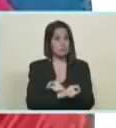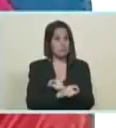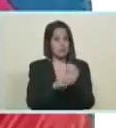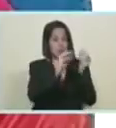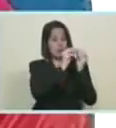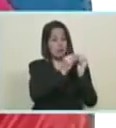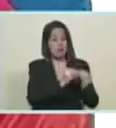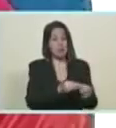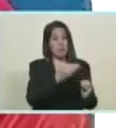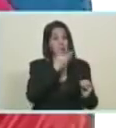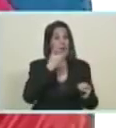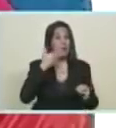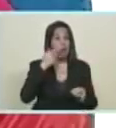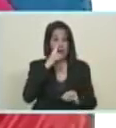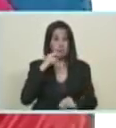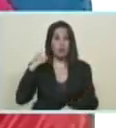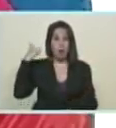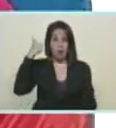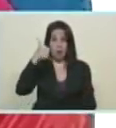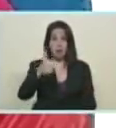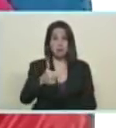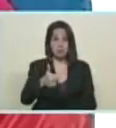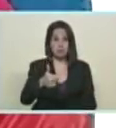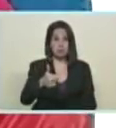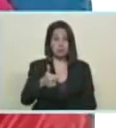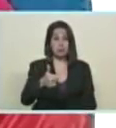en el transcurso de estos años